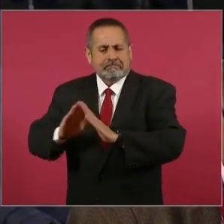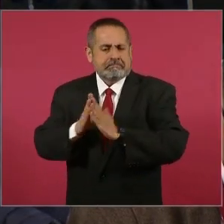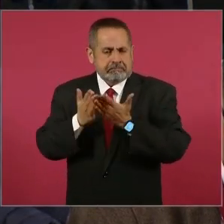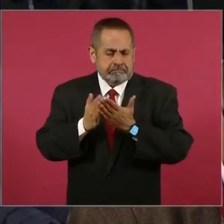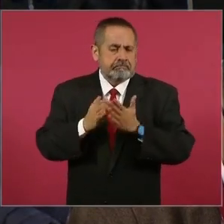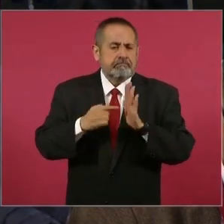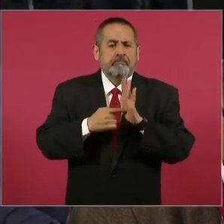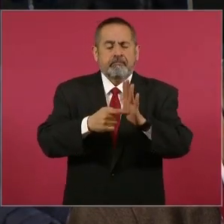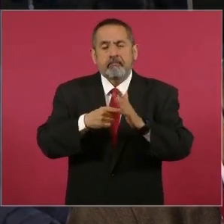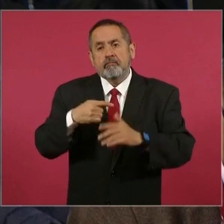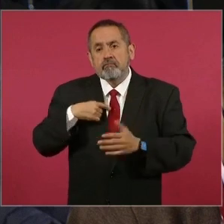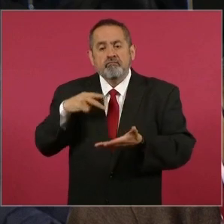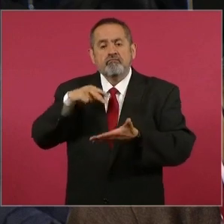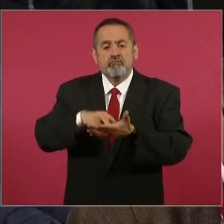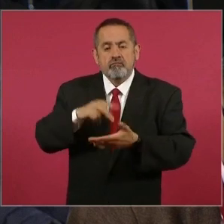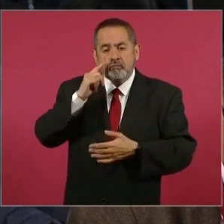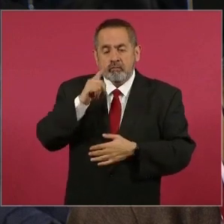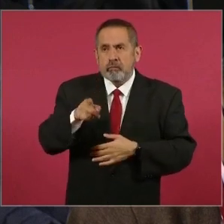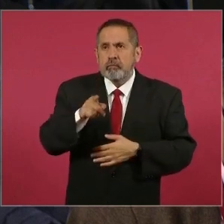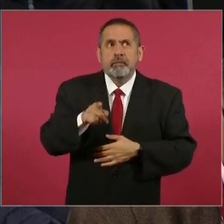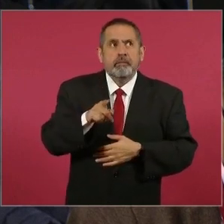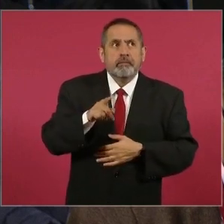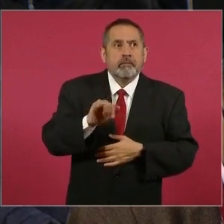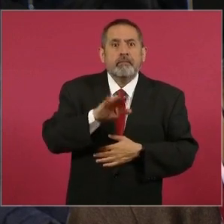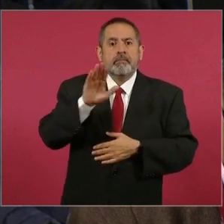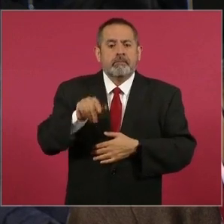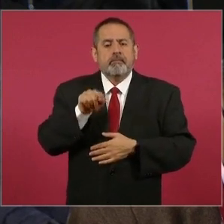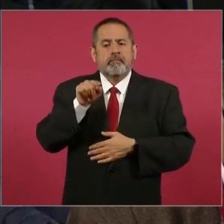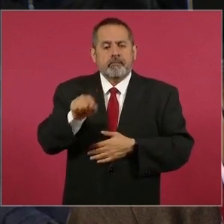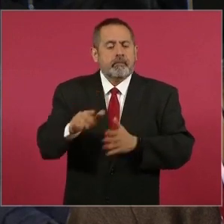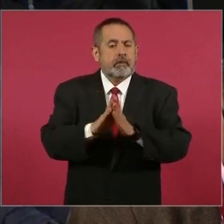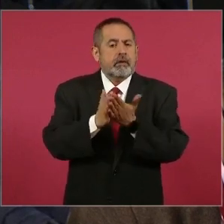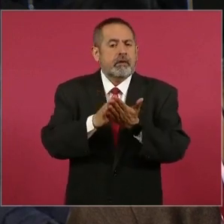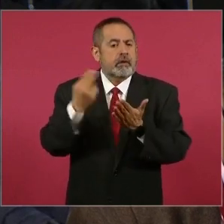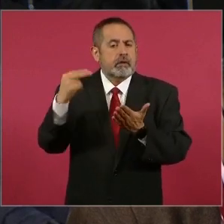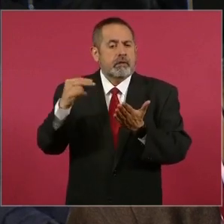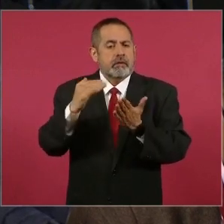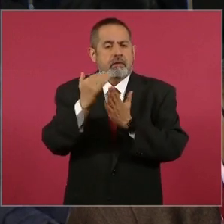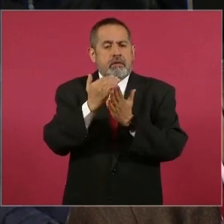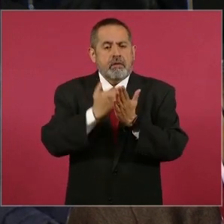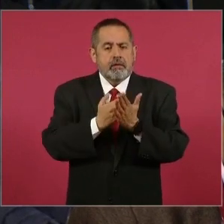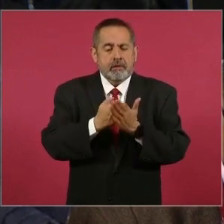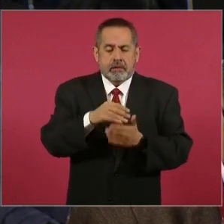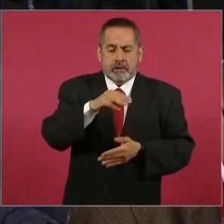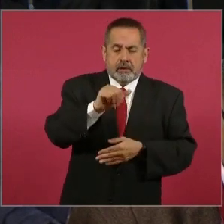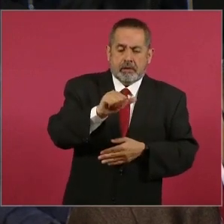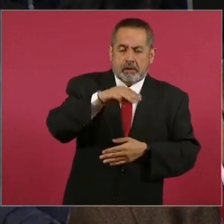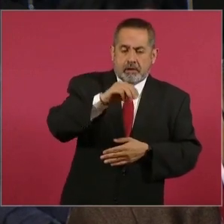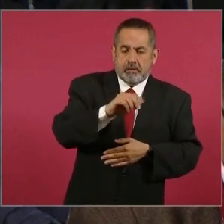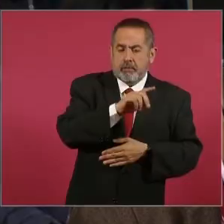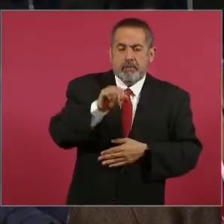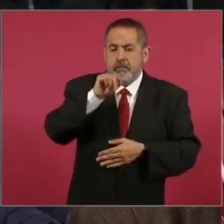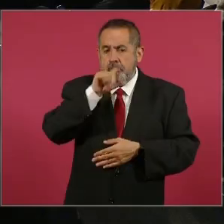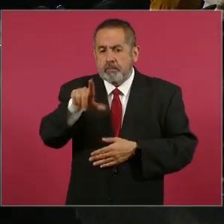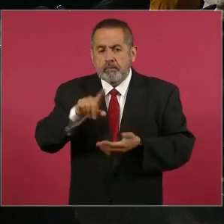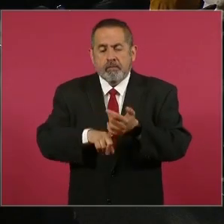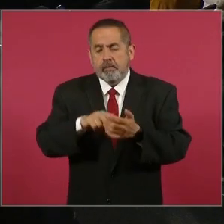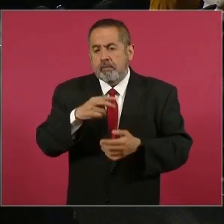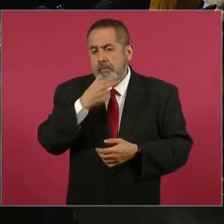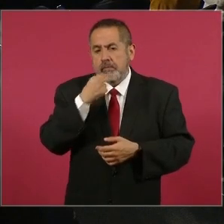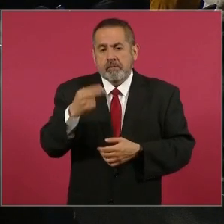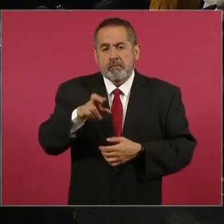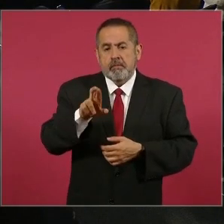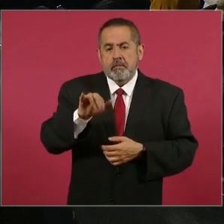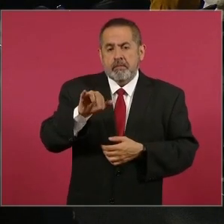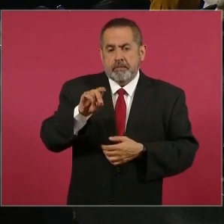estuvimos en bueno iba a haber una presentación de un libro que se llama el amo de Jalisco de Ricardo rabelo